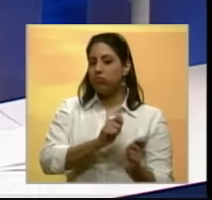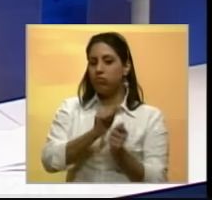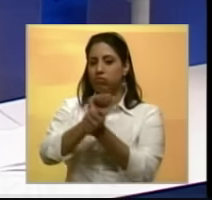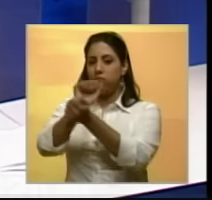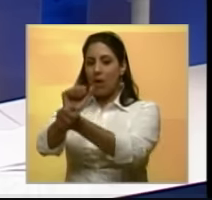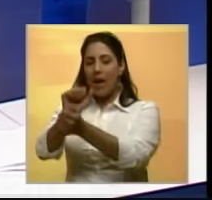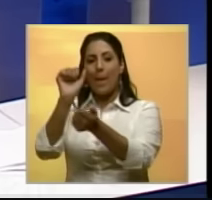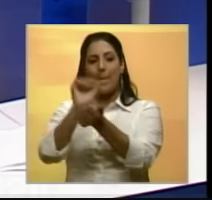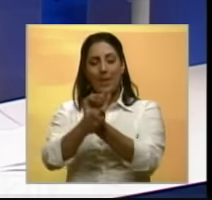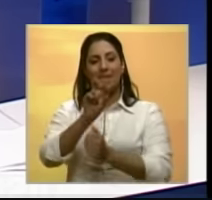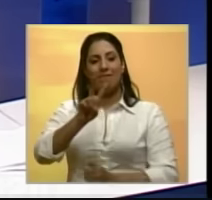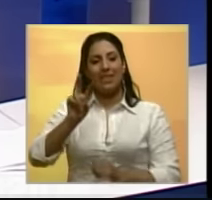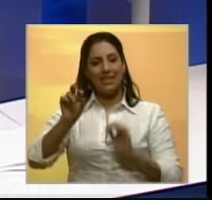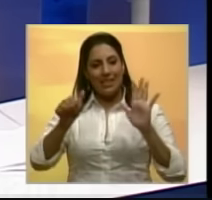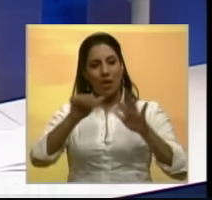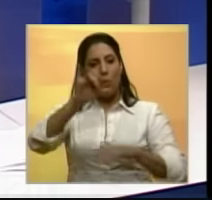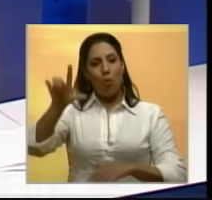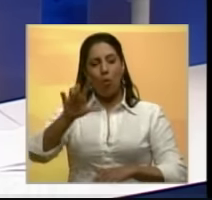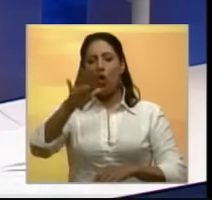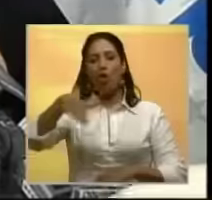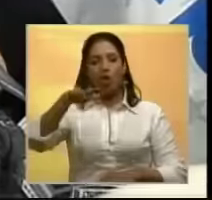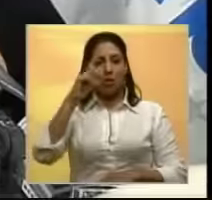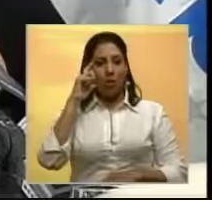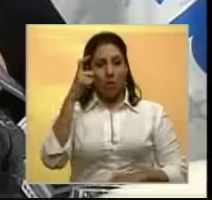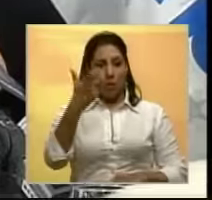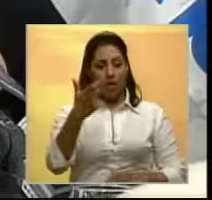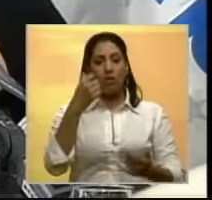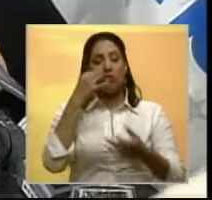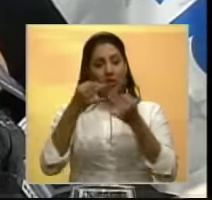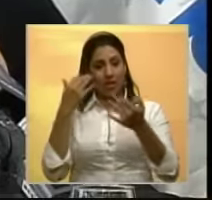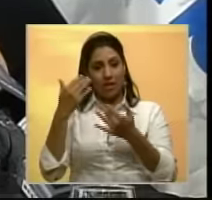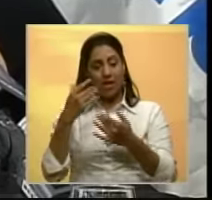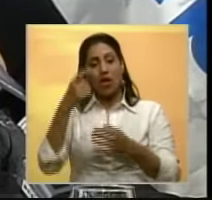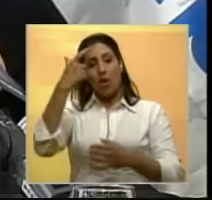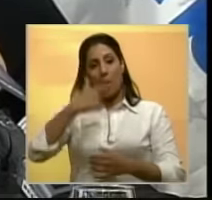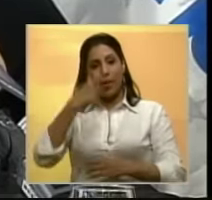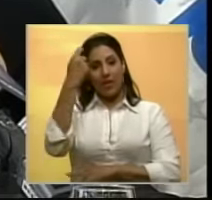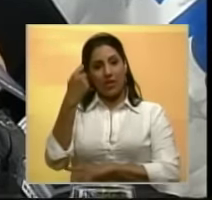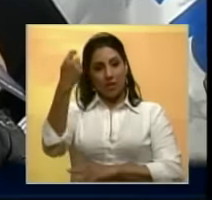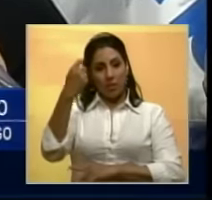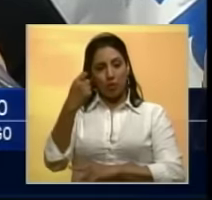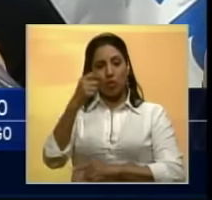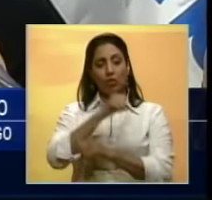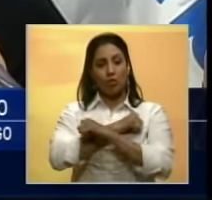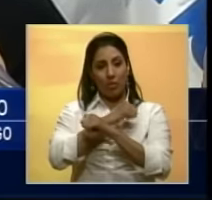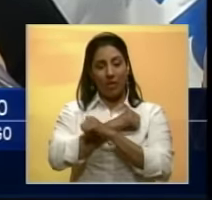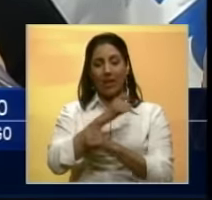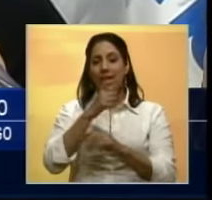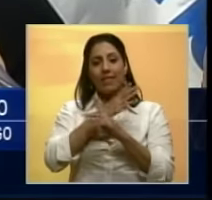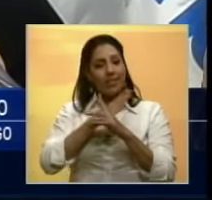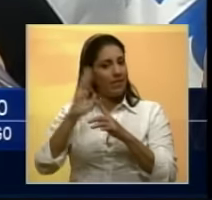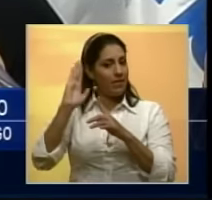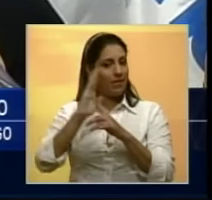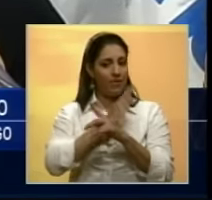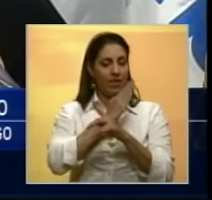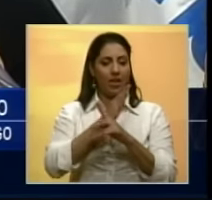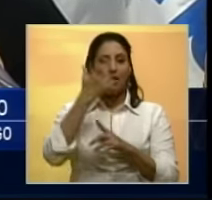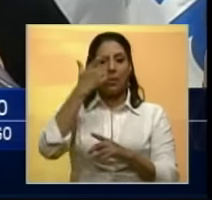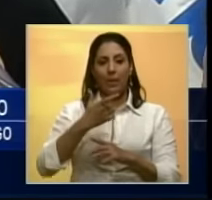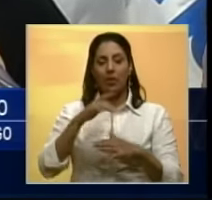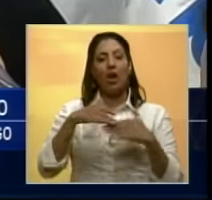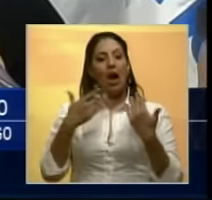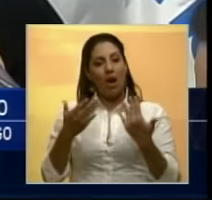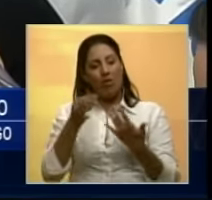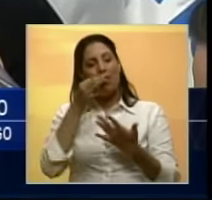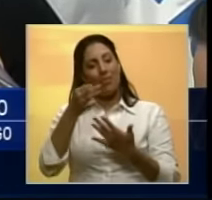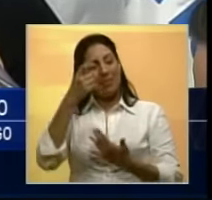trasladado a la cárcel 26 de julio en Guárico. El defensor señaló que la inmunidad de los parlamentarios suplentes es diferente a la de los titulares e